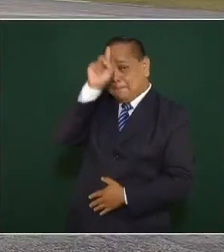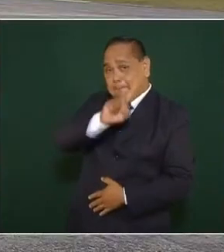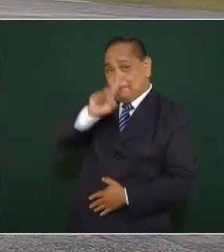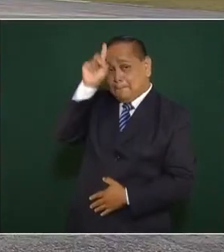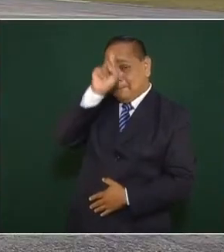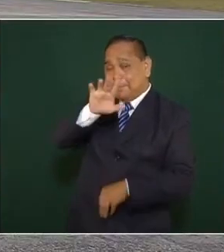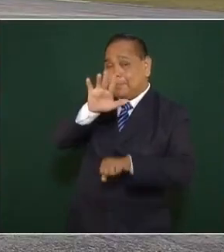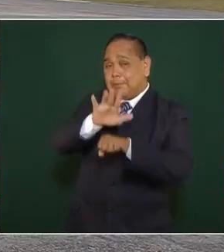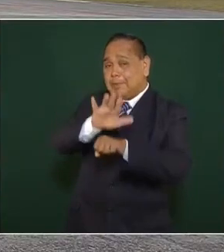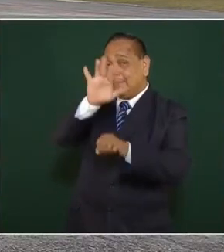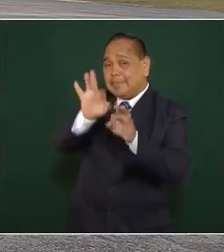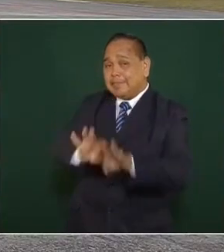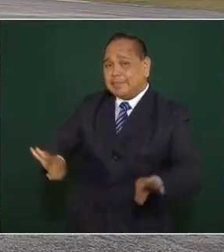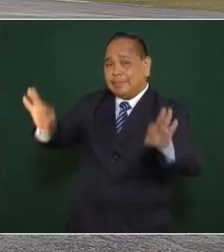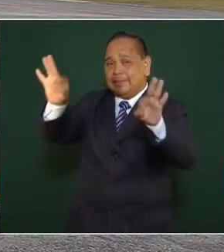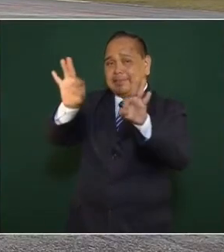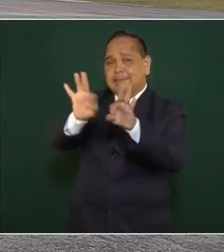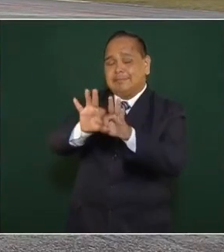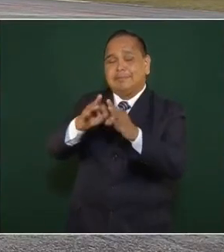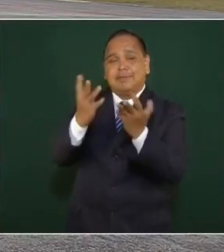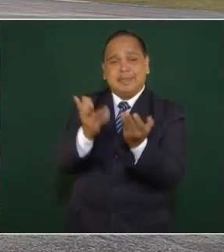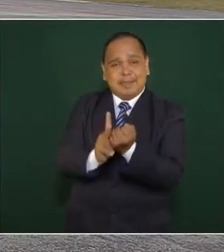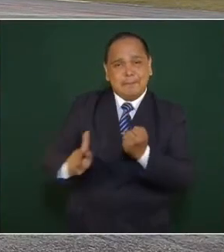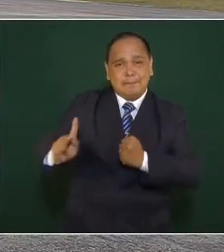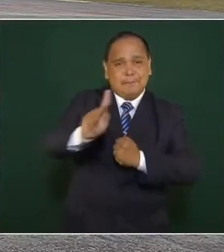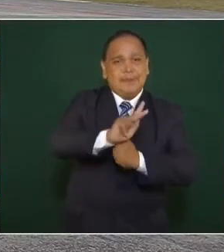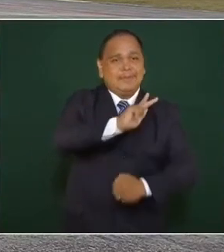más importante en la historia de nuestro país,